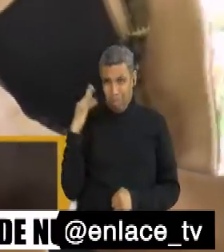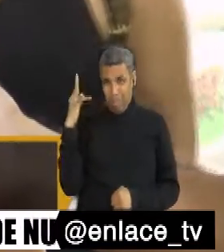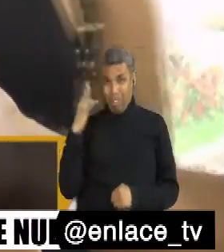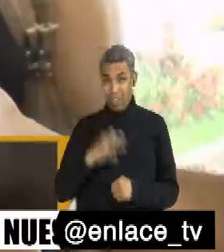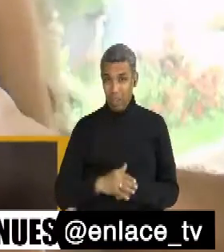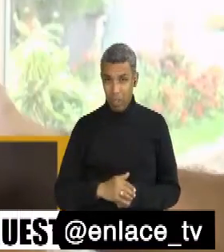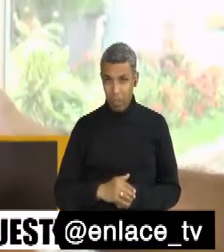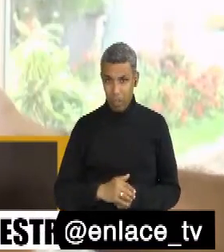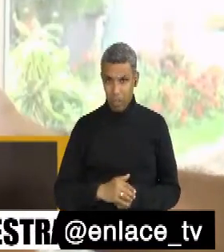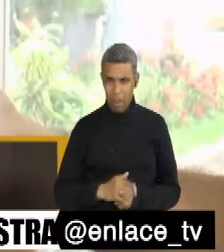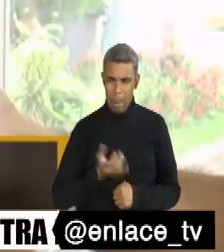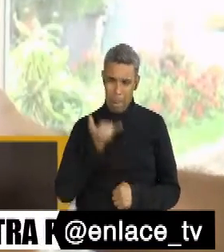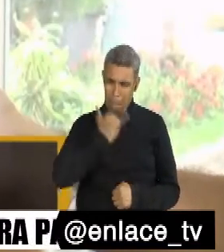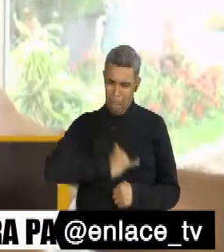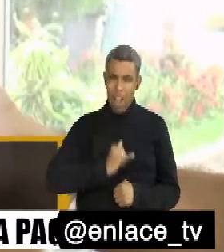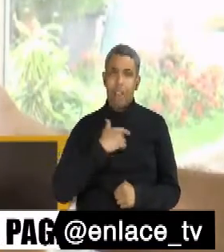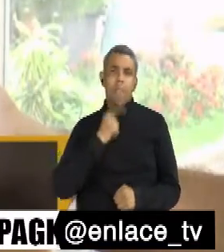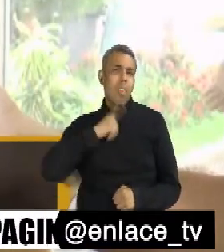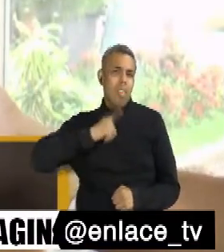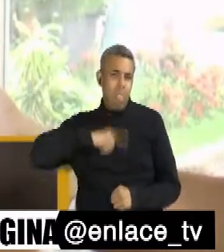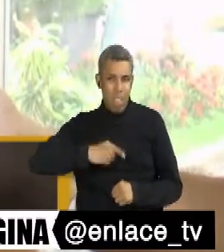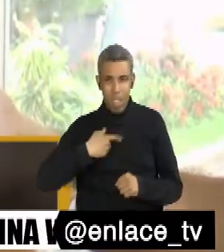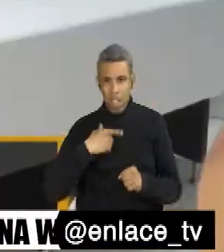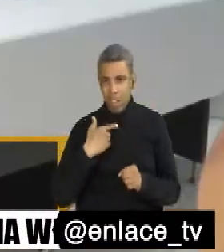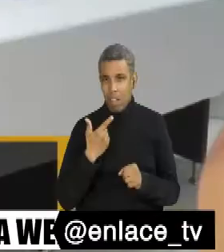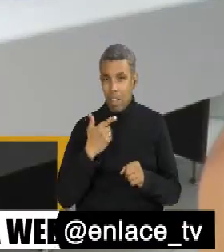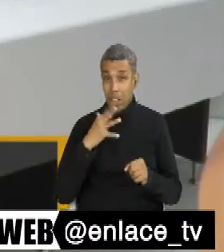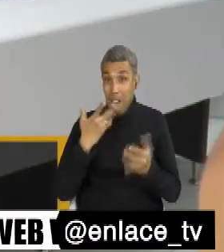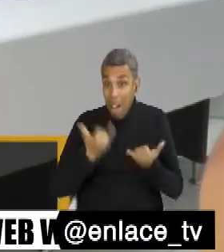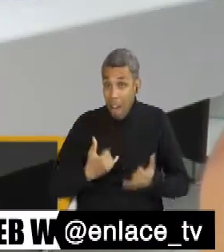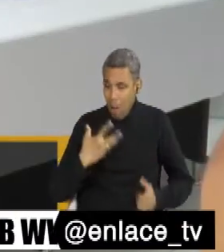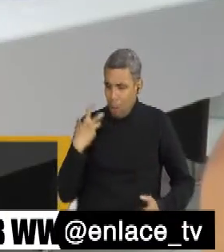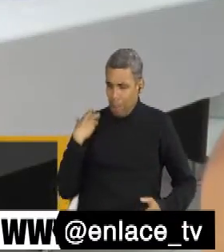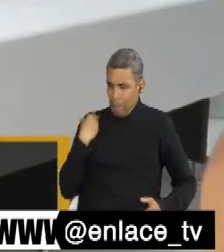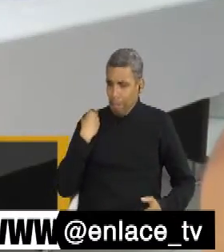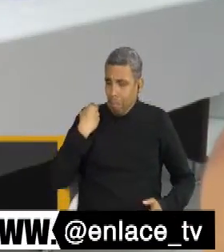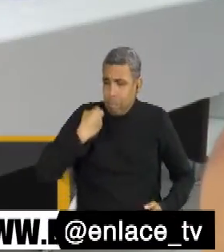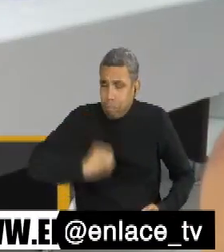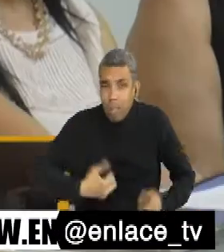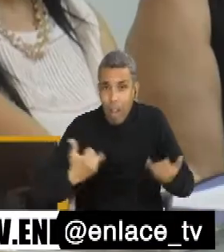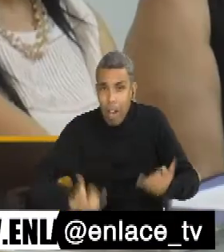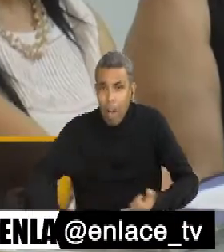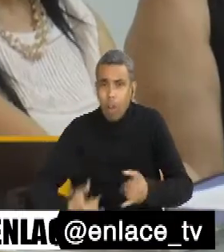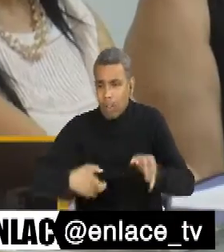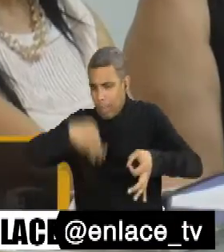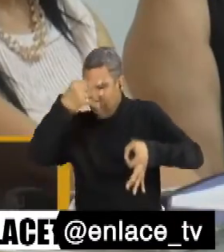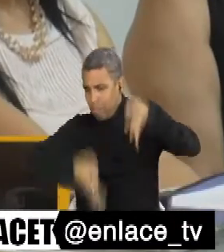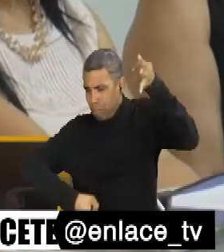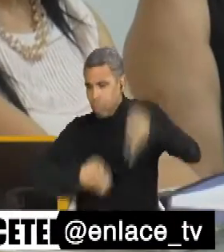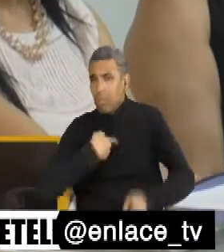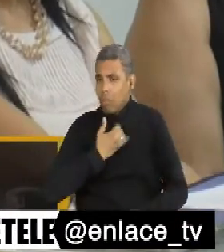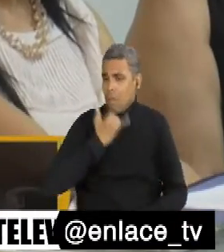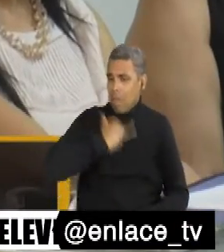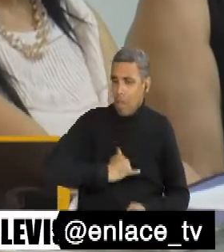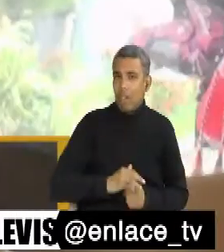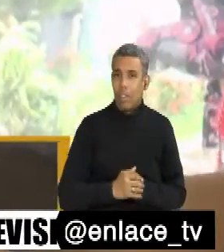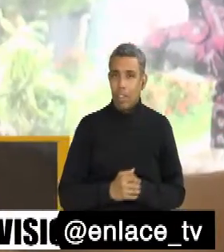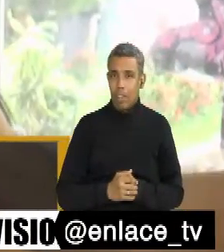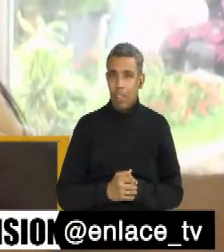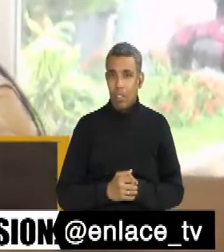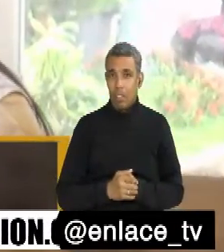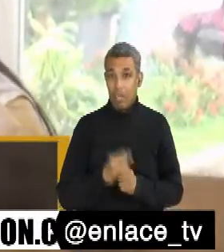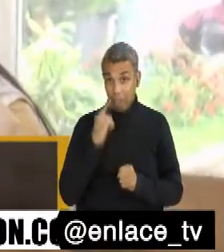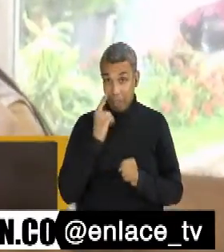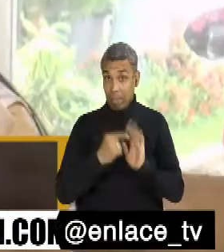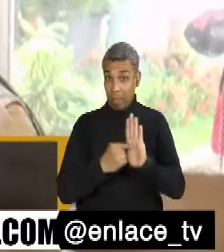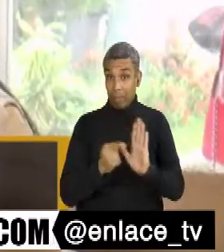alias Chicharrón, absolutamente todos los testimonios son falsos. La señora Andrade igualmente ha destacado el hecho de que Ravelo Crespo goce ahora de libertad. Pues muy contenta,